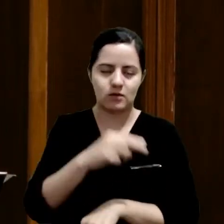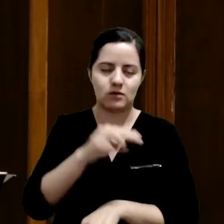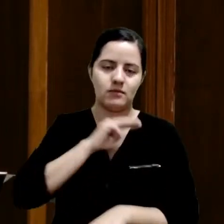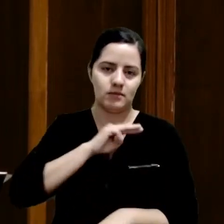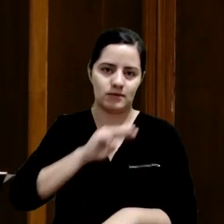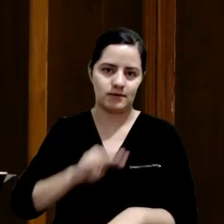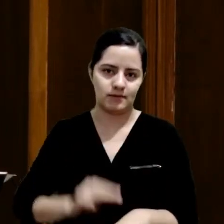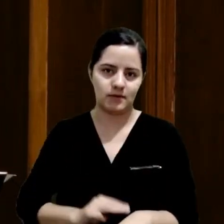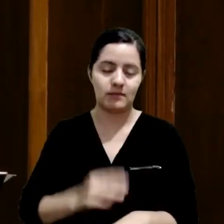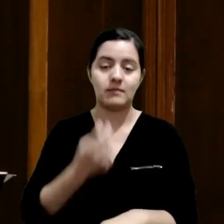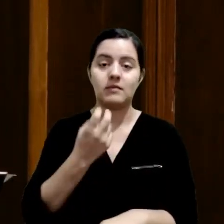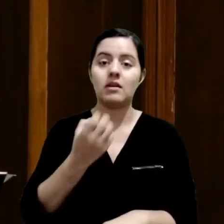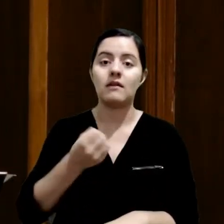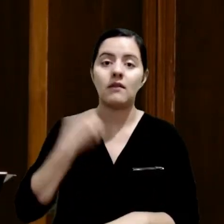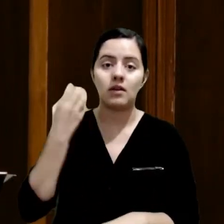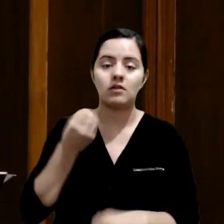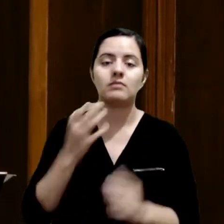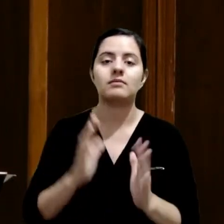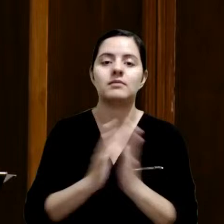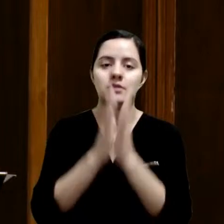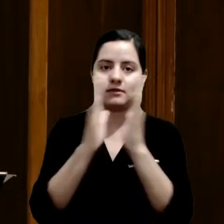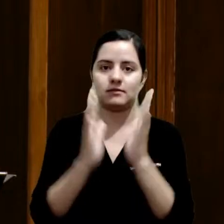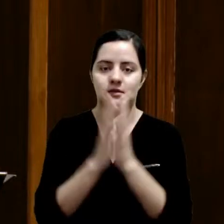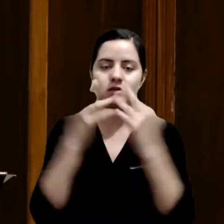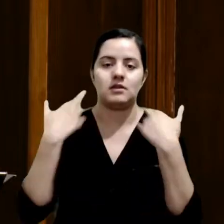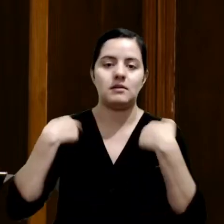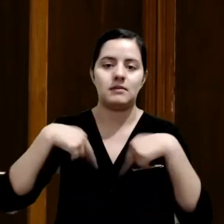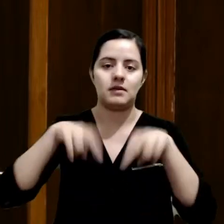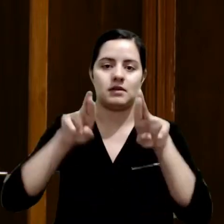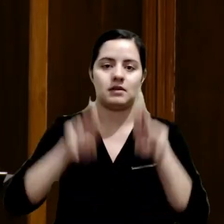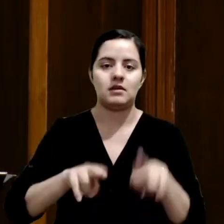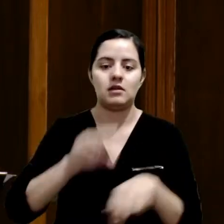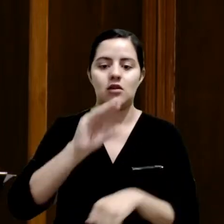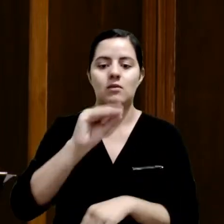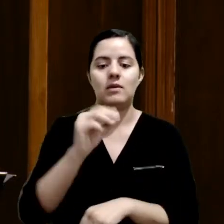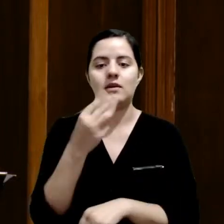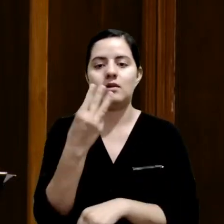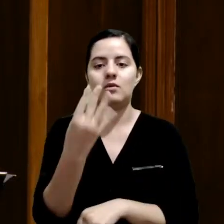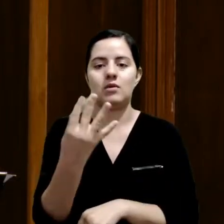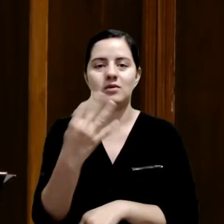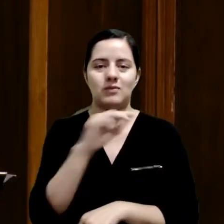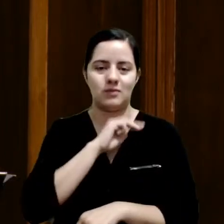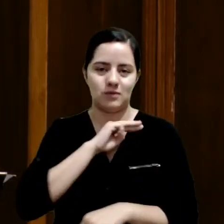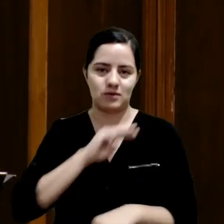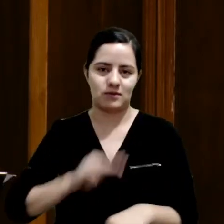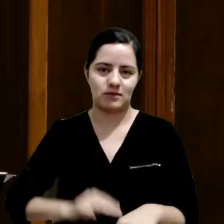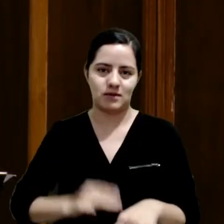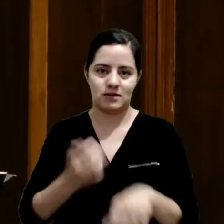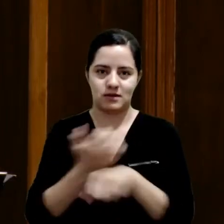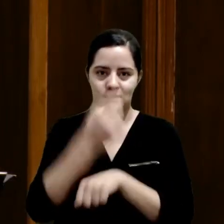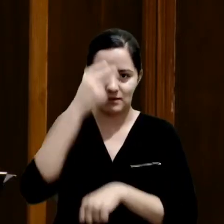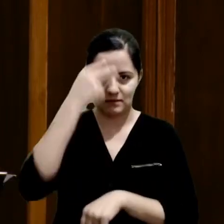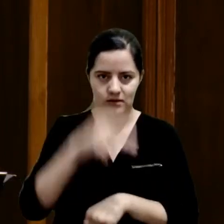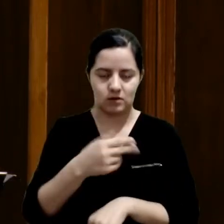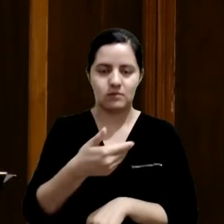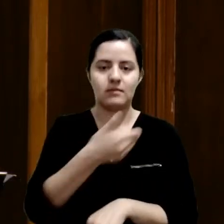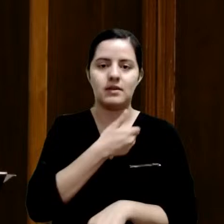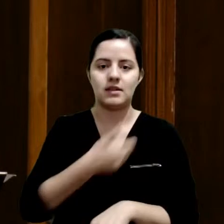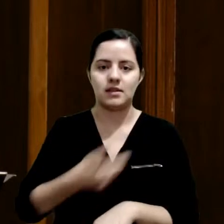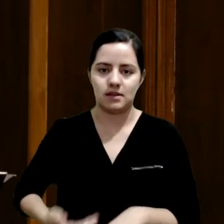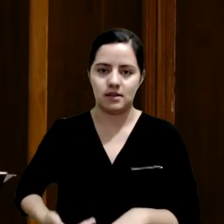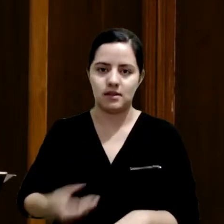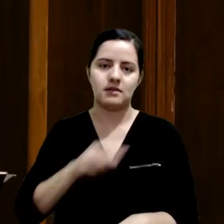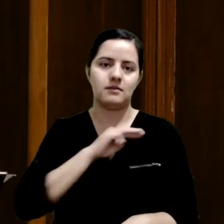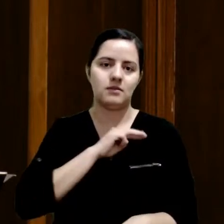serie de eventos participaron representantes de 94 municipios del Estado de México, entre presidentas y presidentes